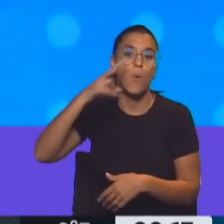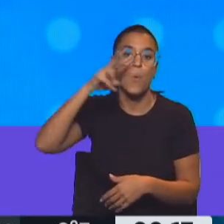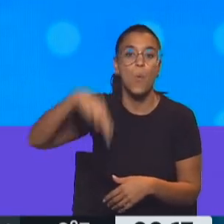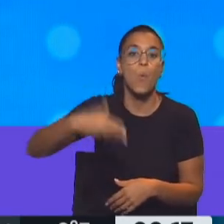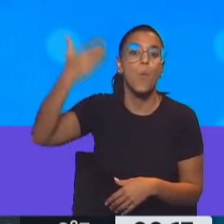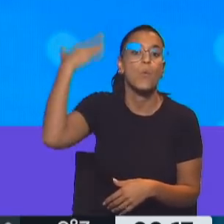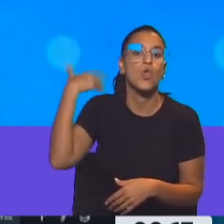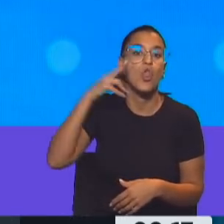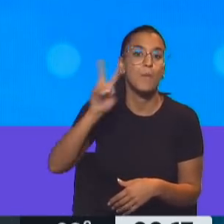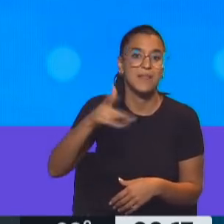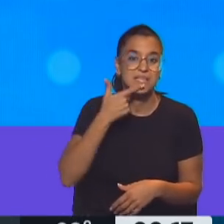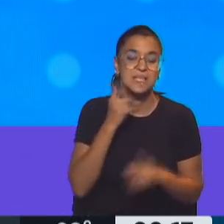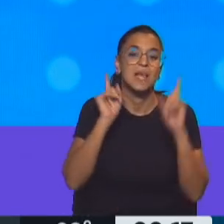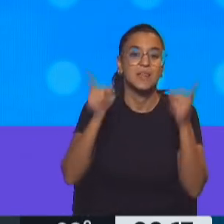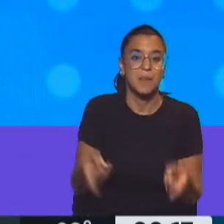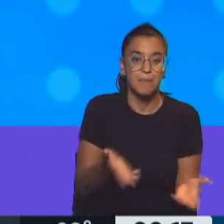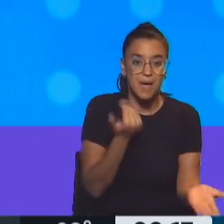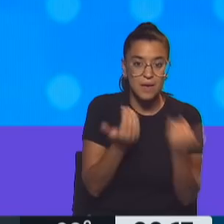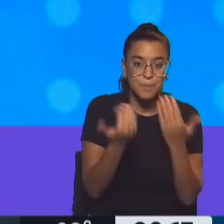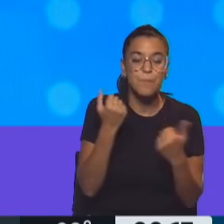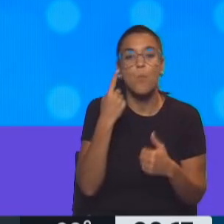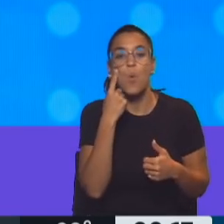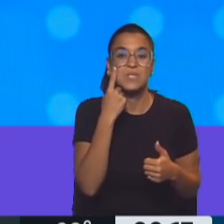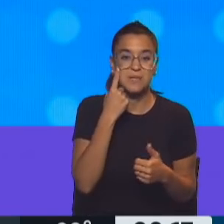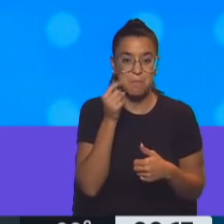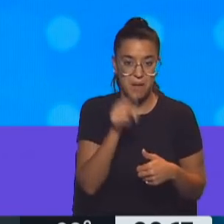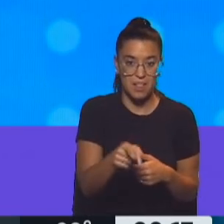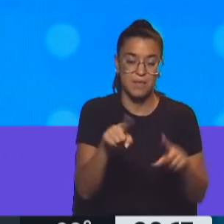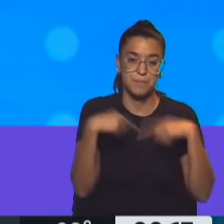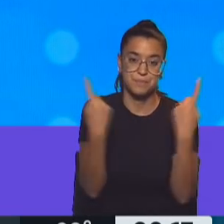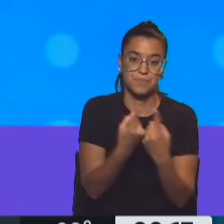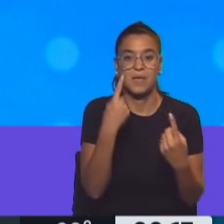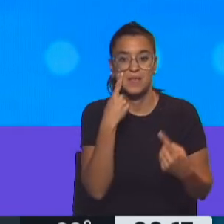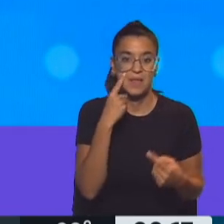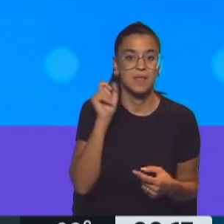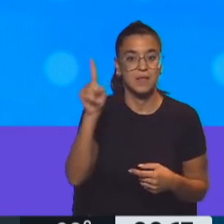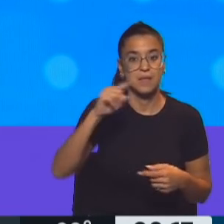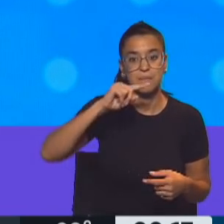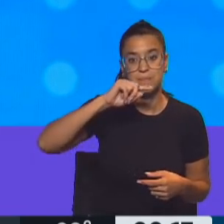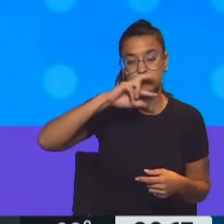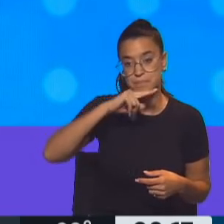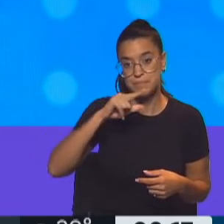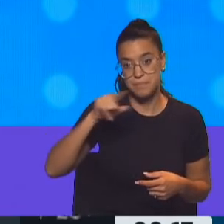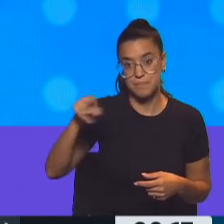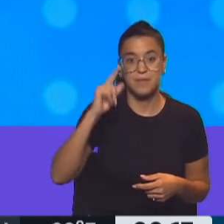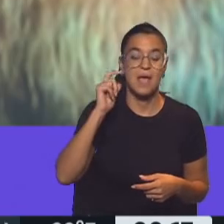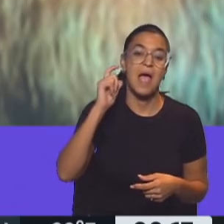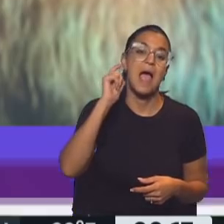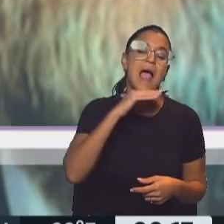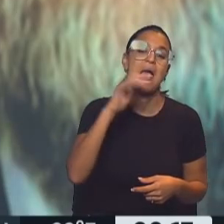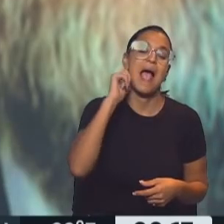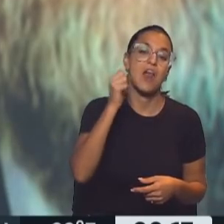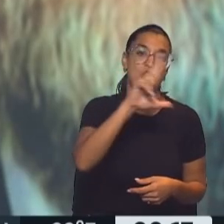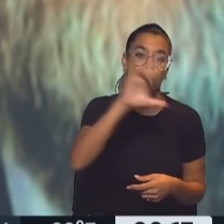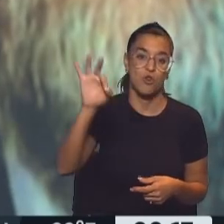2017 y también se allanó la municipalidad del intendente de la capital de la provincia de buenos aires julio garro las llaveros